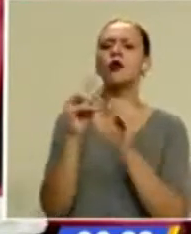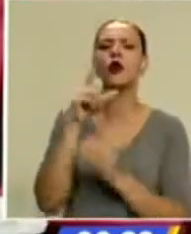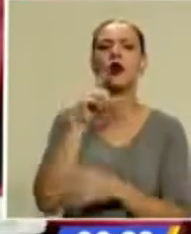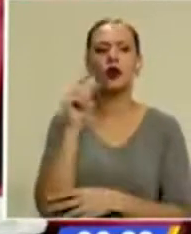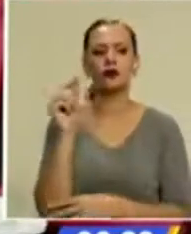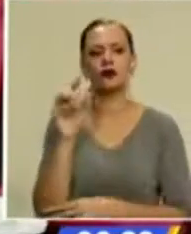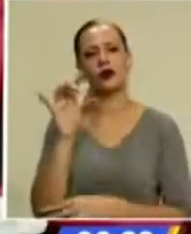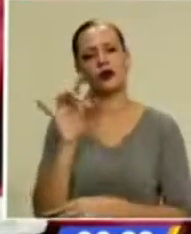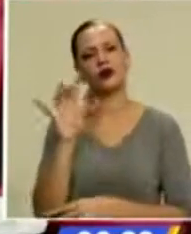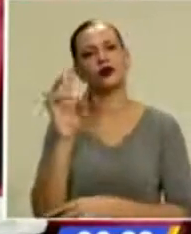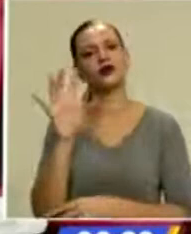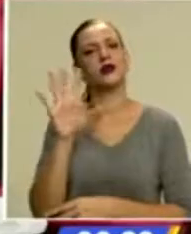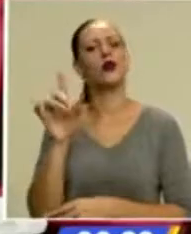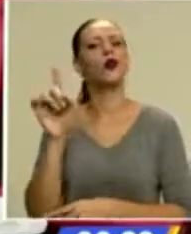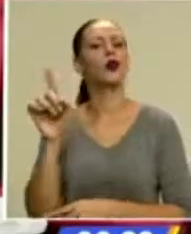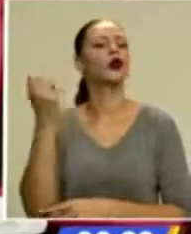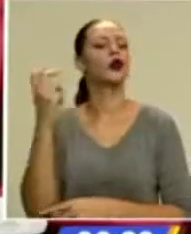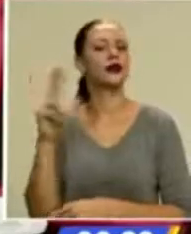WhatsApp.